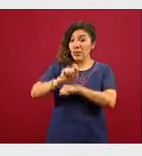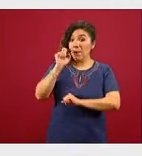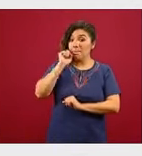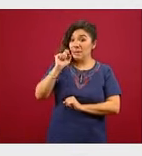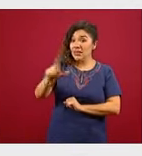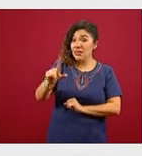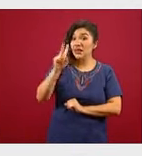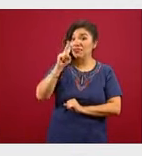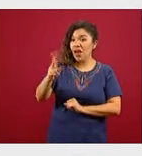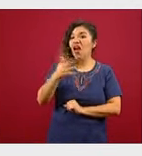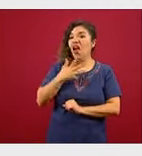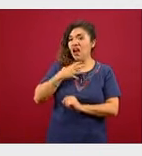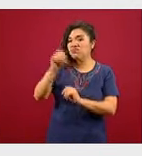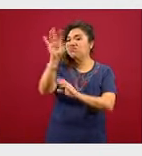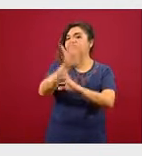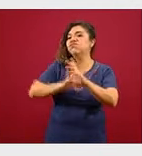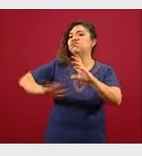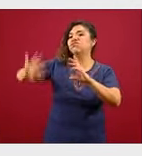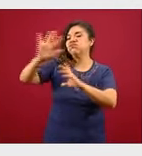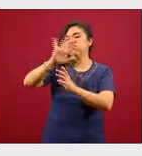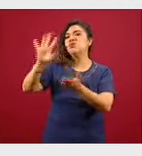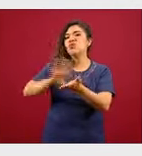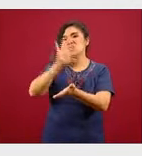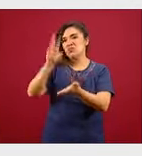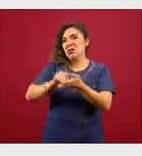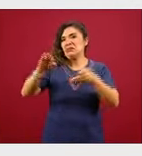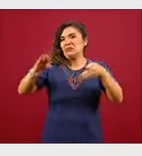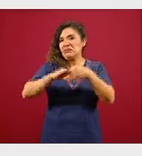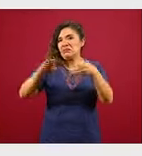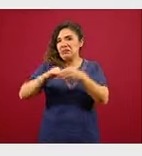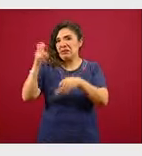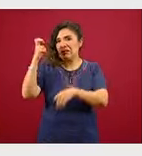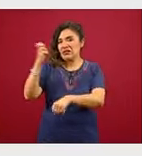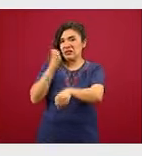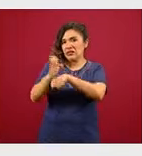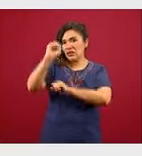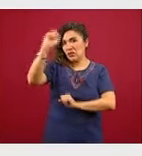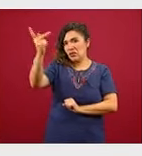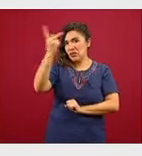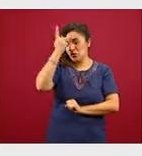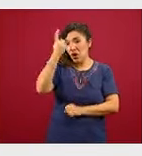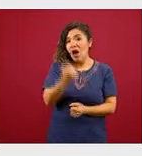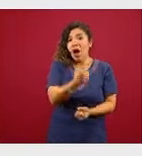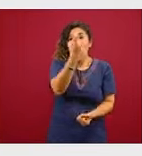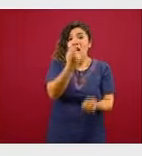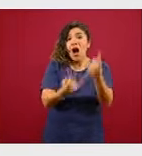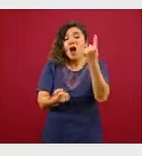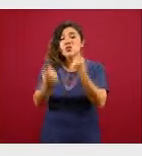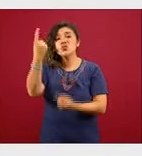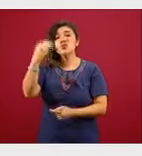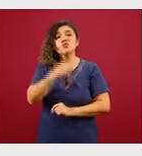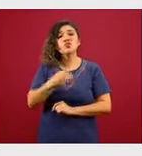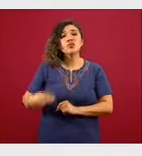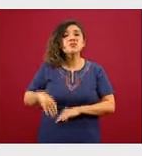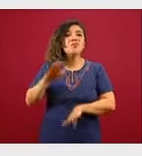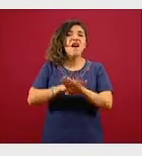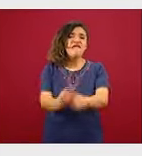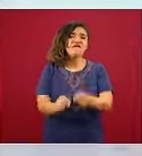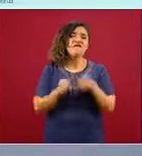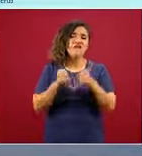veamos ya una dispersión prácticamente total en todo el estado, con algunos municipios también con la mayor